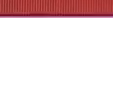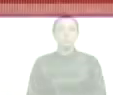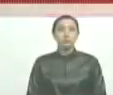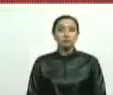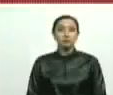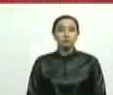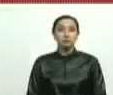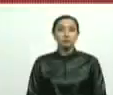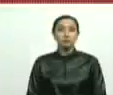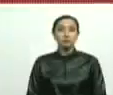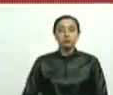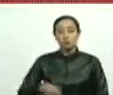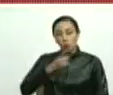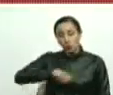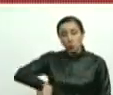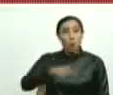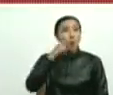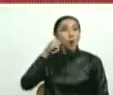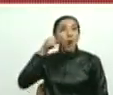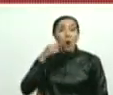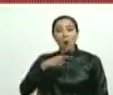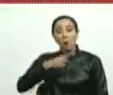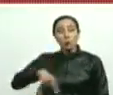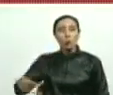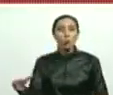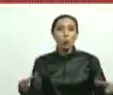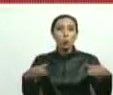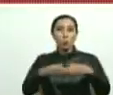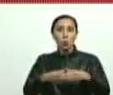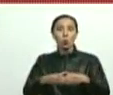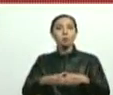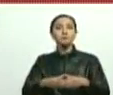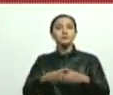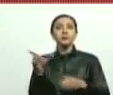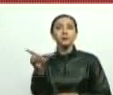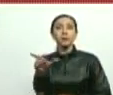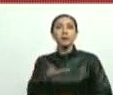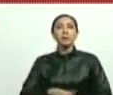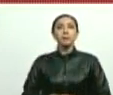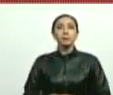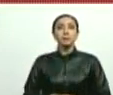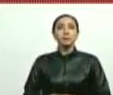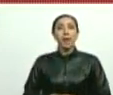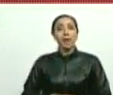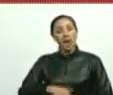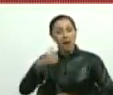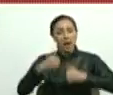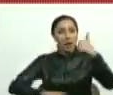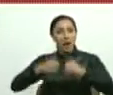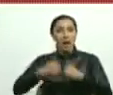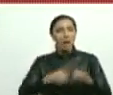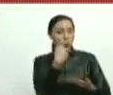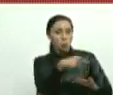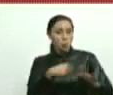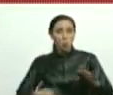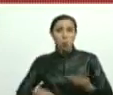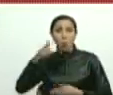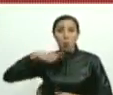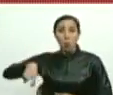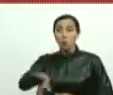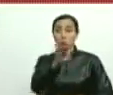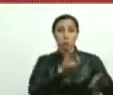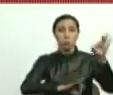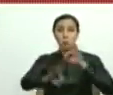y hombres, hombres y mujeres, que han sido postulados por nuestro pueblo a una